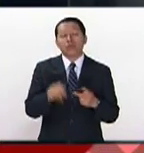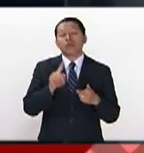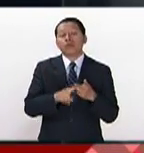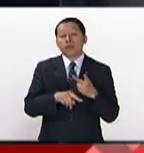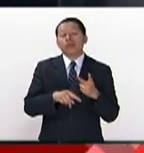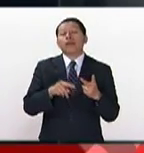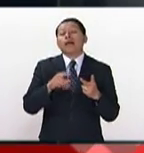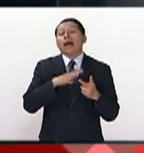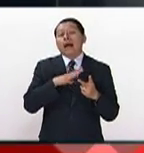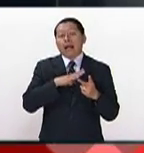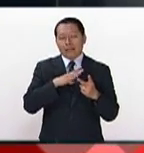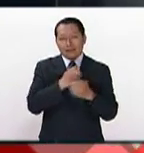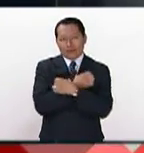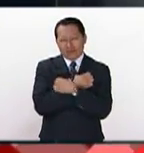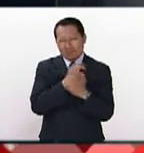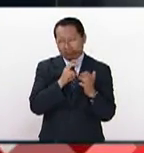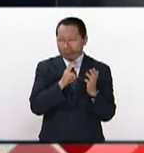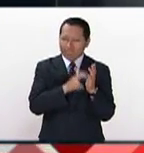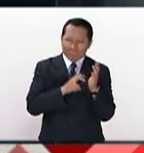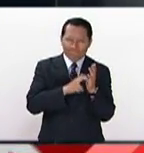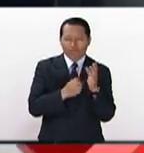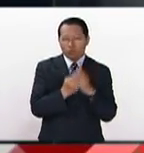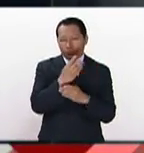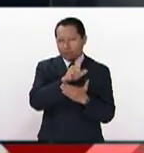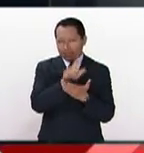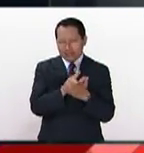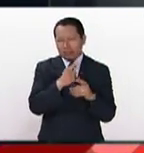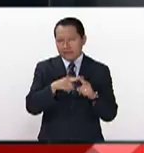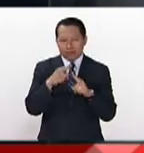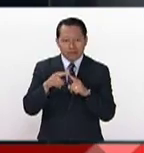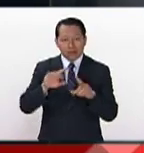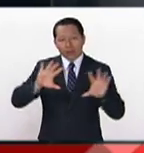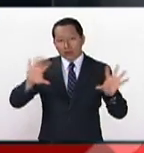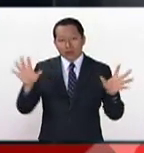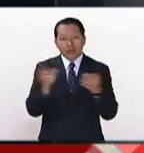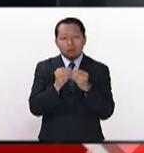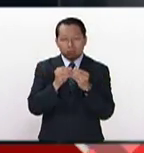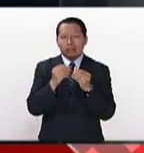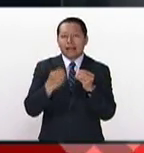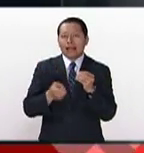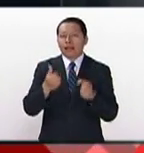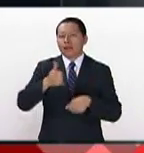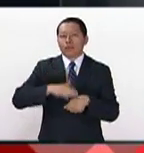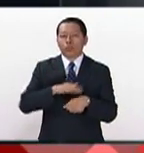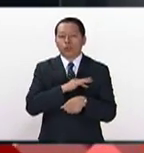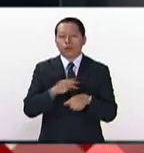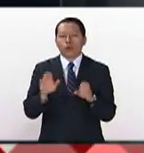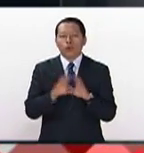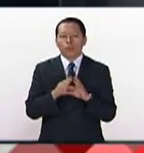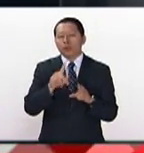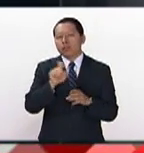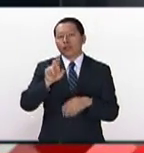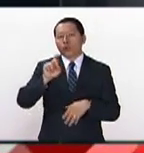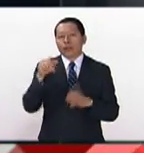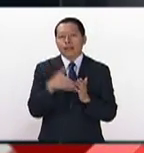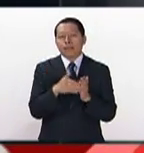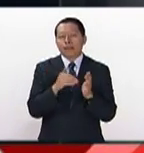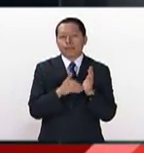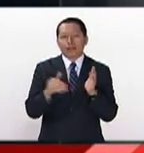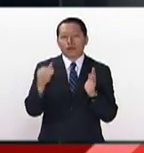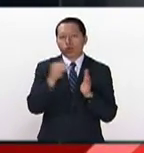reforma educativa, en fin, todos ellos, al final este sexenio hará una inversión superior a los